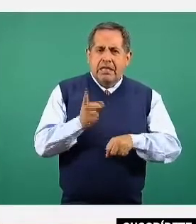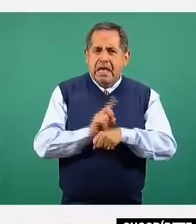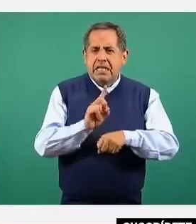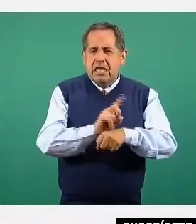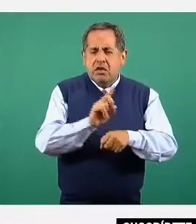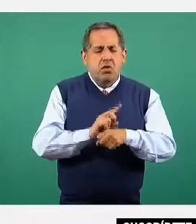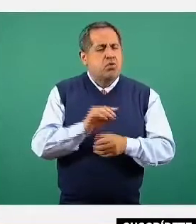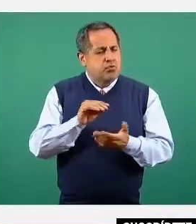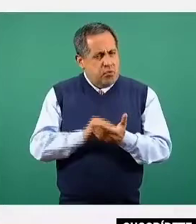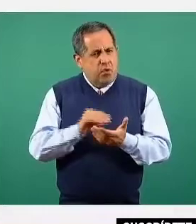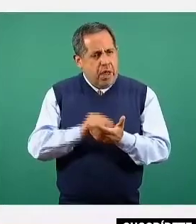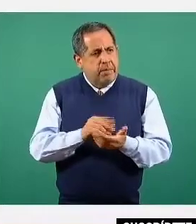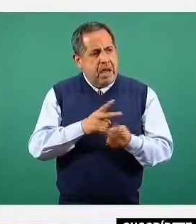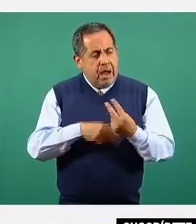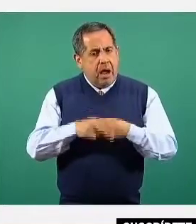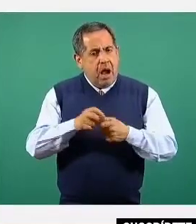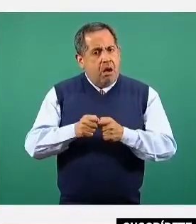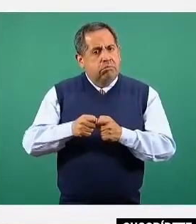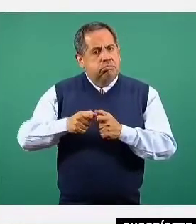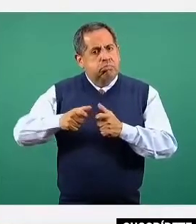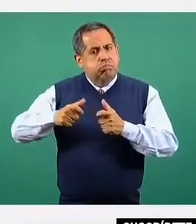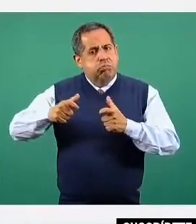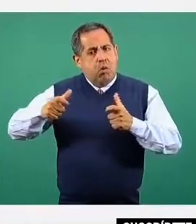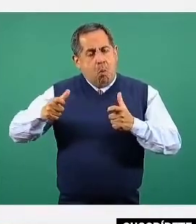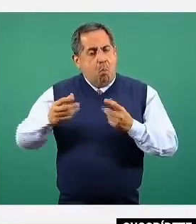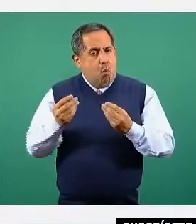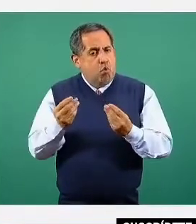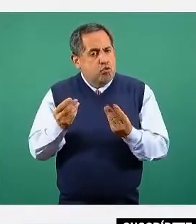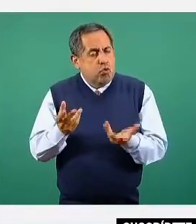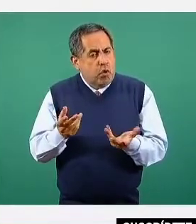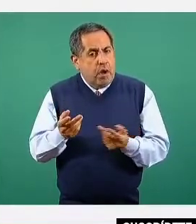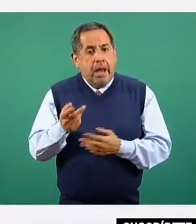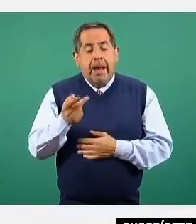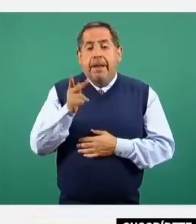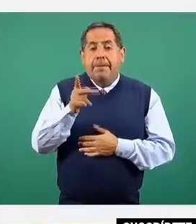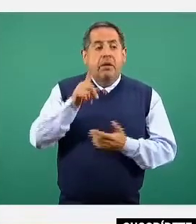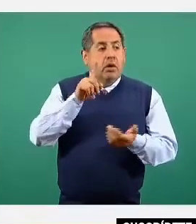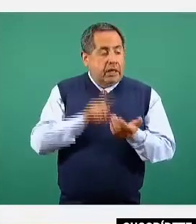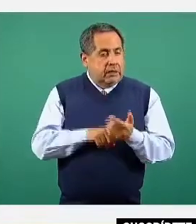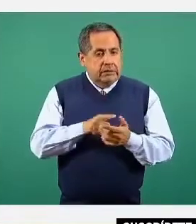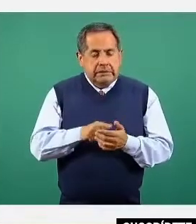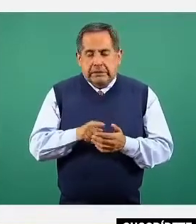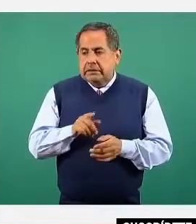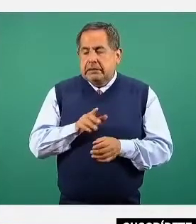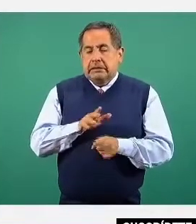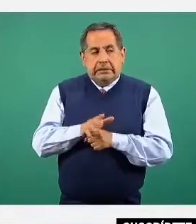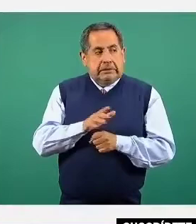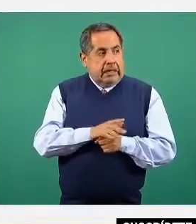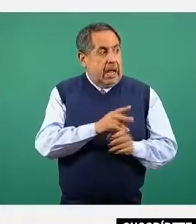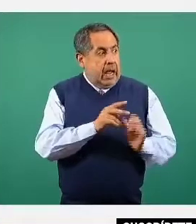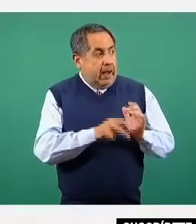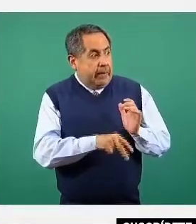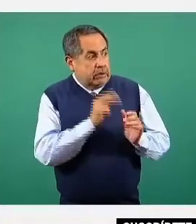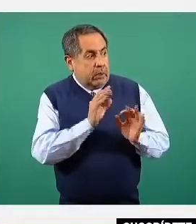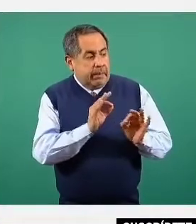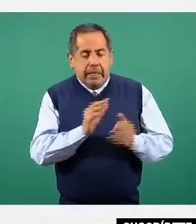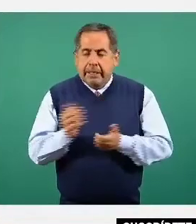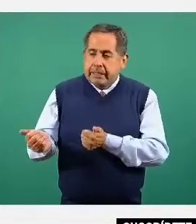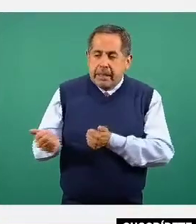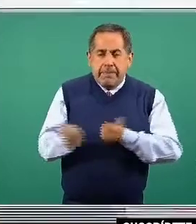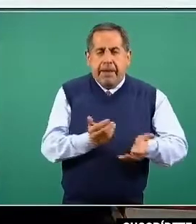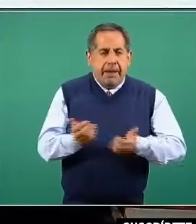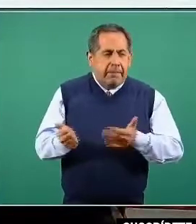ha continuado en su momento incrementándose, pero la ocupación se ha logrado mantener entre el 89 y